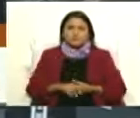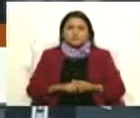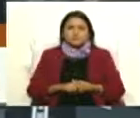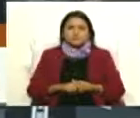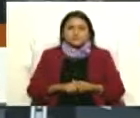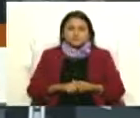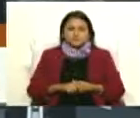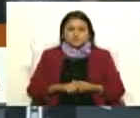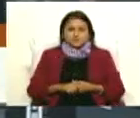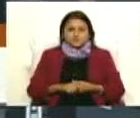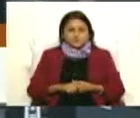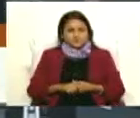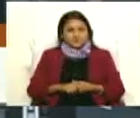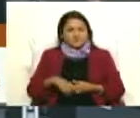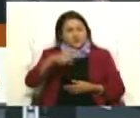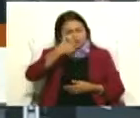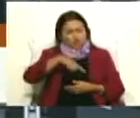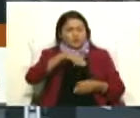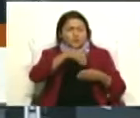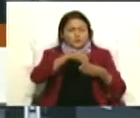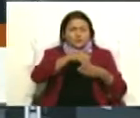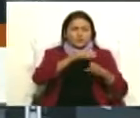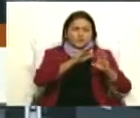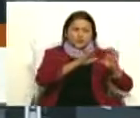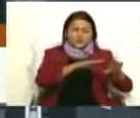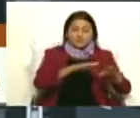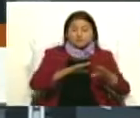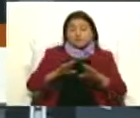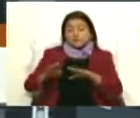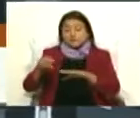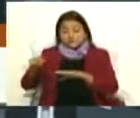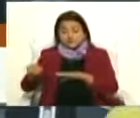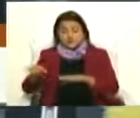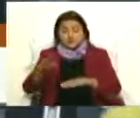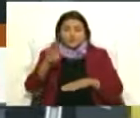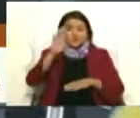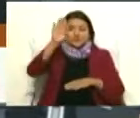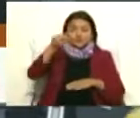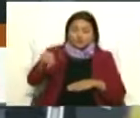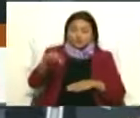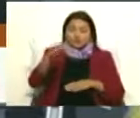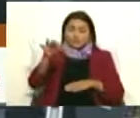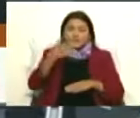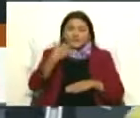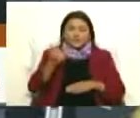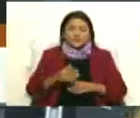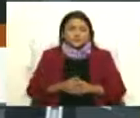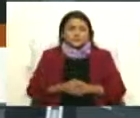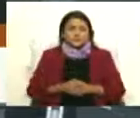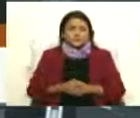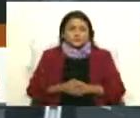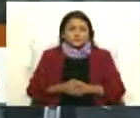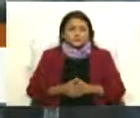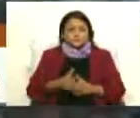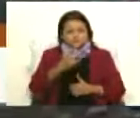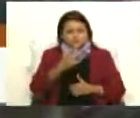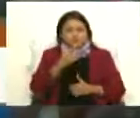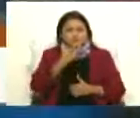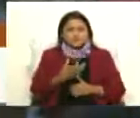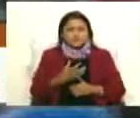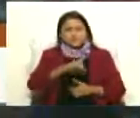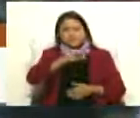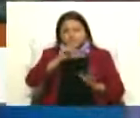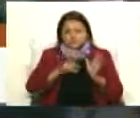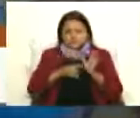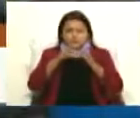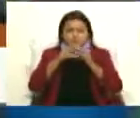preocupes, hija mía, que yo voy a votar por ti y voy a votar por tu futuro. Y el futuro es el 3 de diciembre, cuando todos